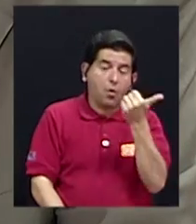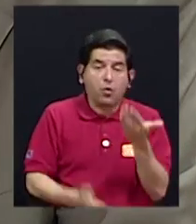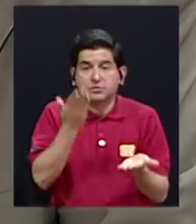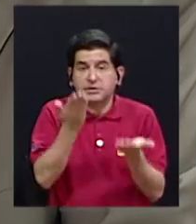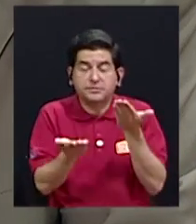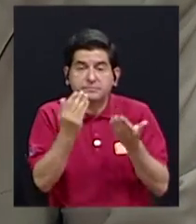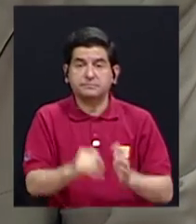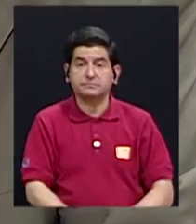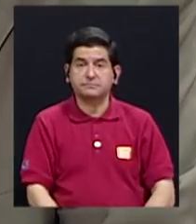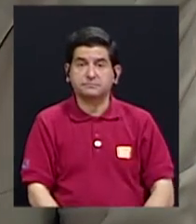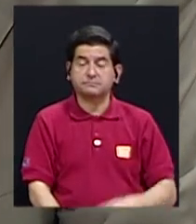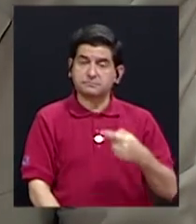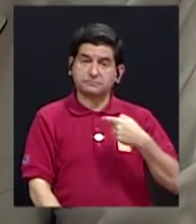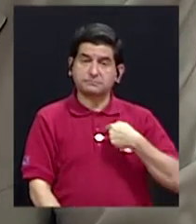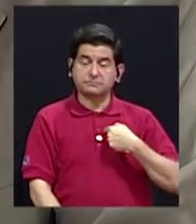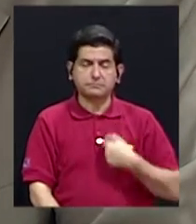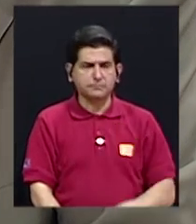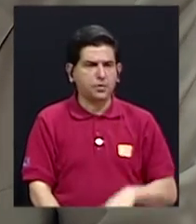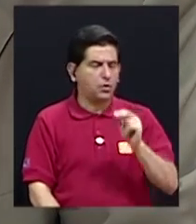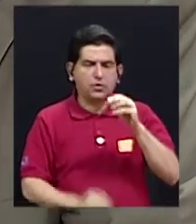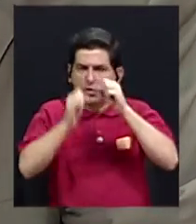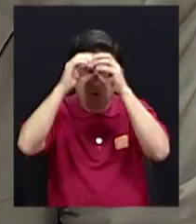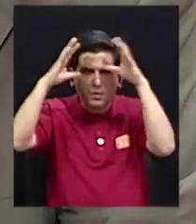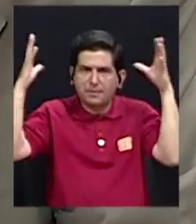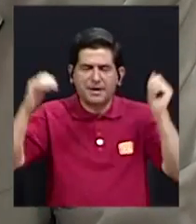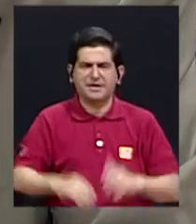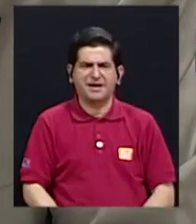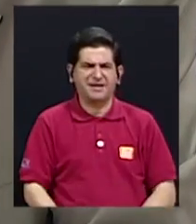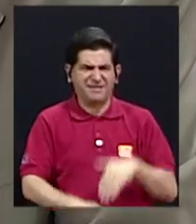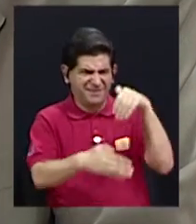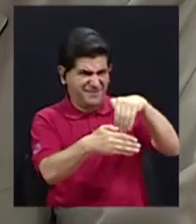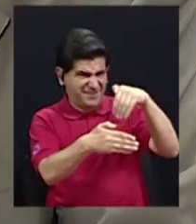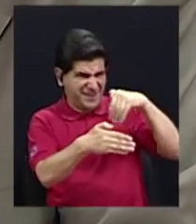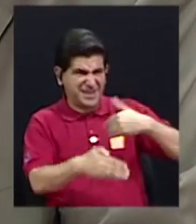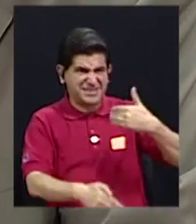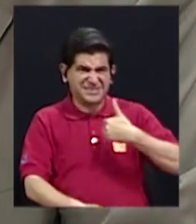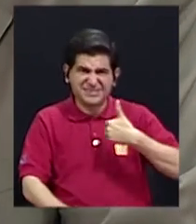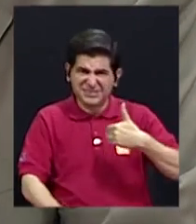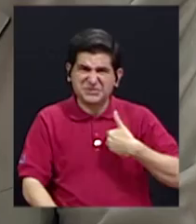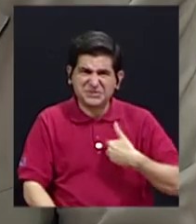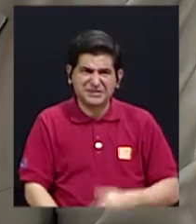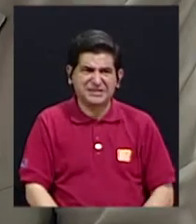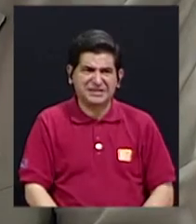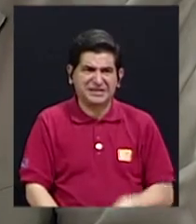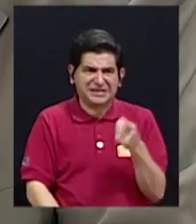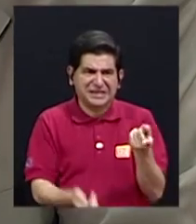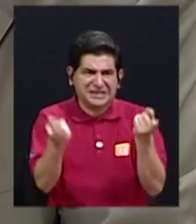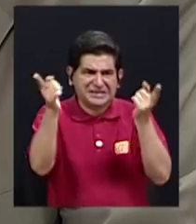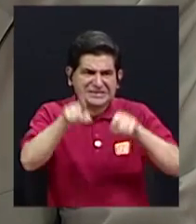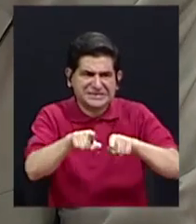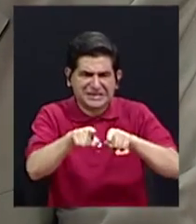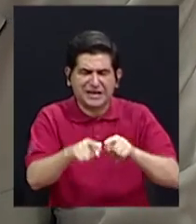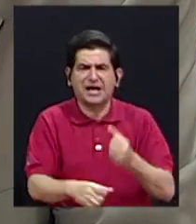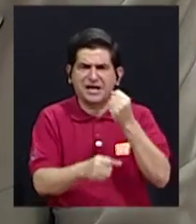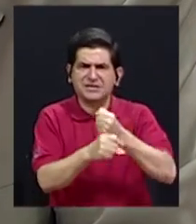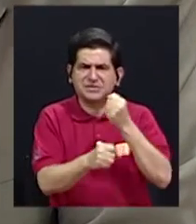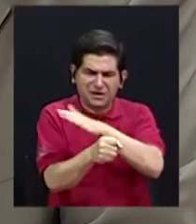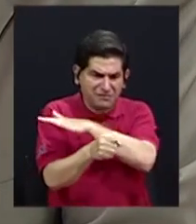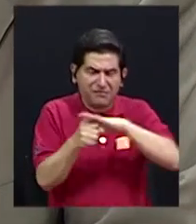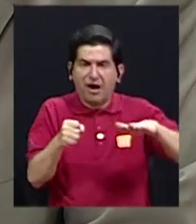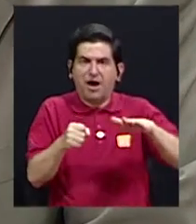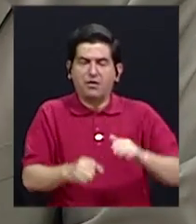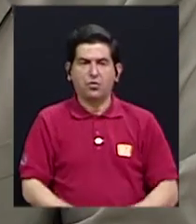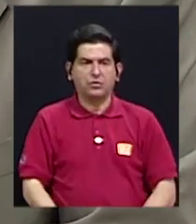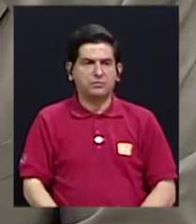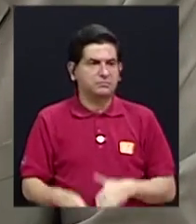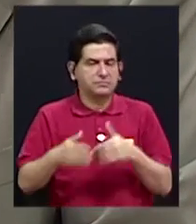uno quizás los hubiera imaginado digamos que archivística tenga y tenga una una ocupación plena claro